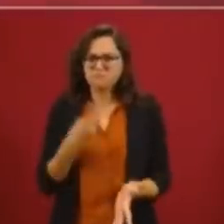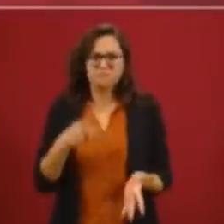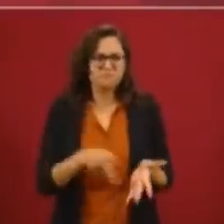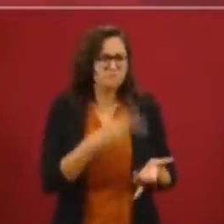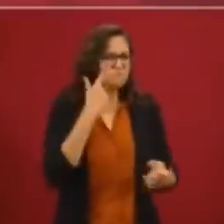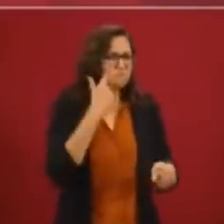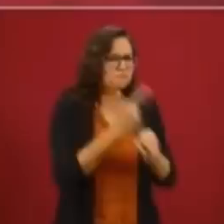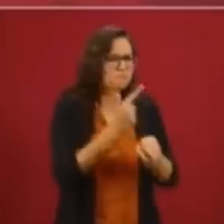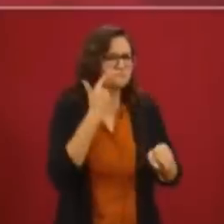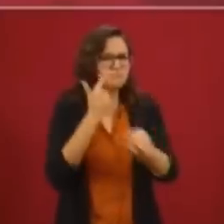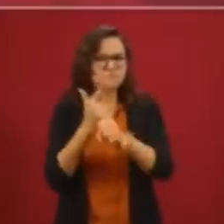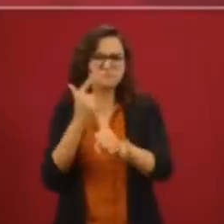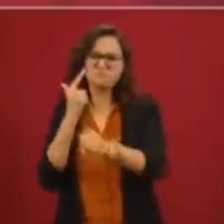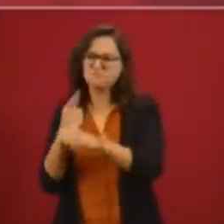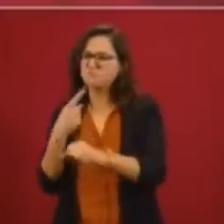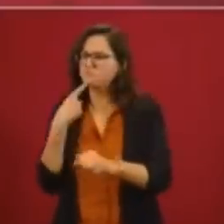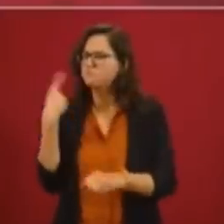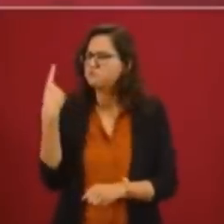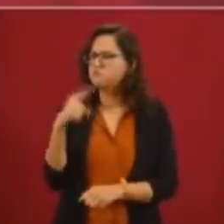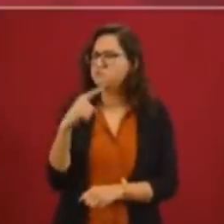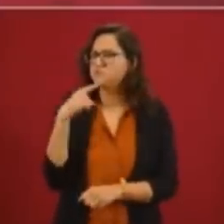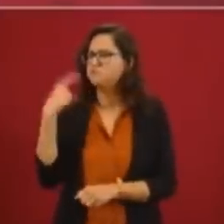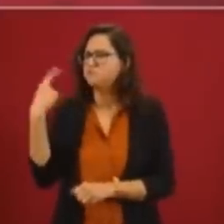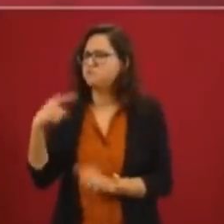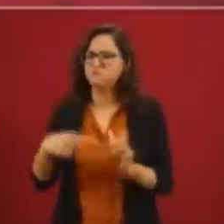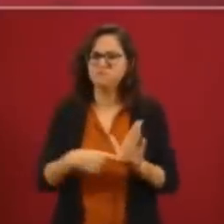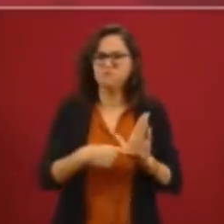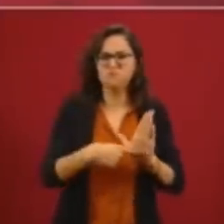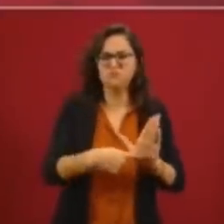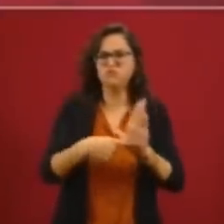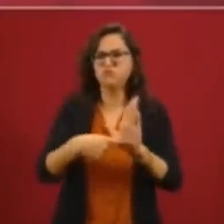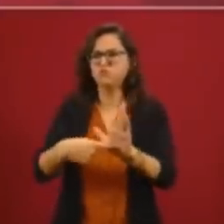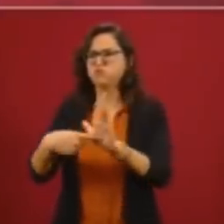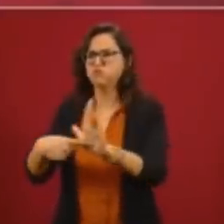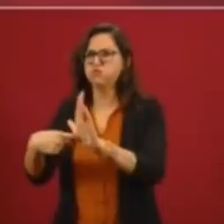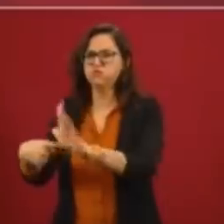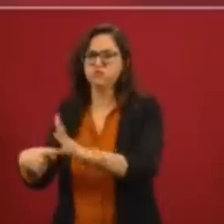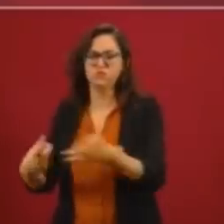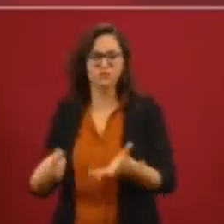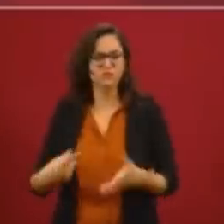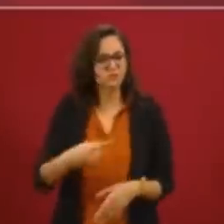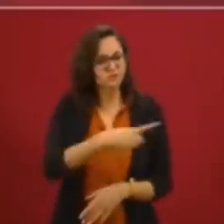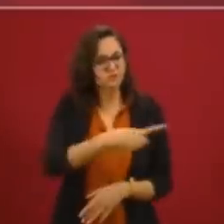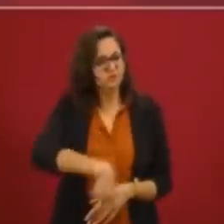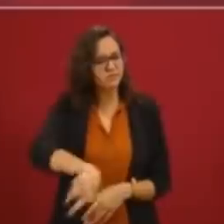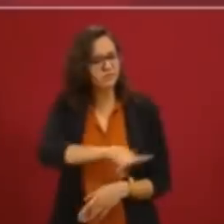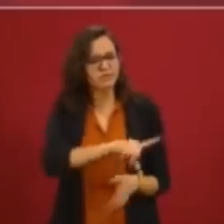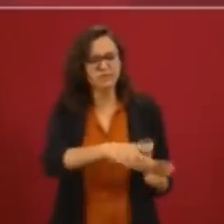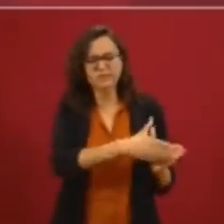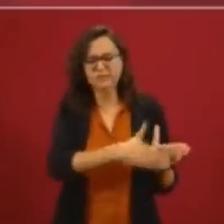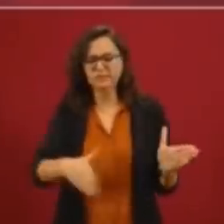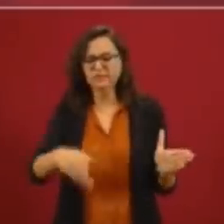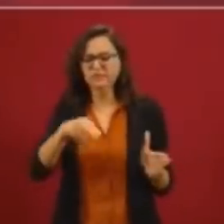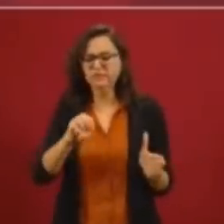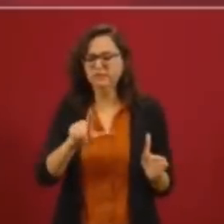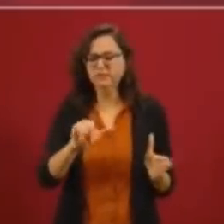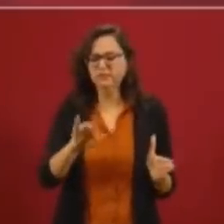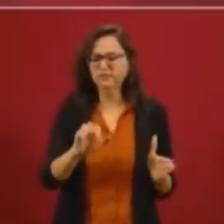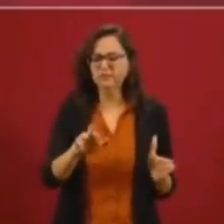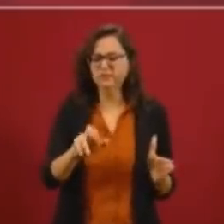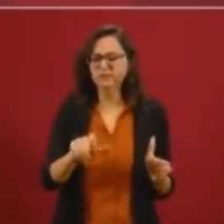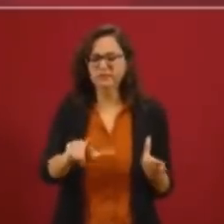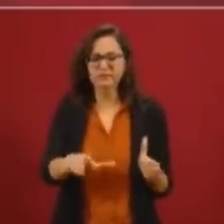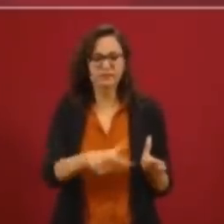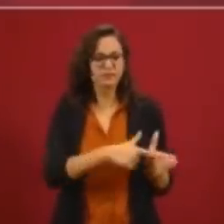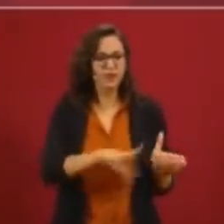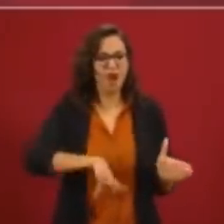denunciando a quienes abusaron durante el periodo neoliberal, mientras otros